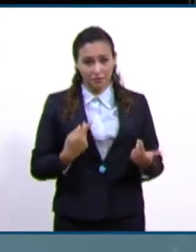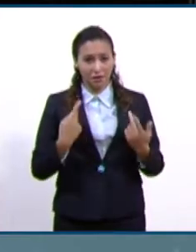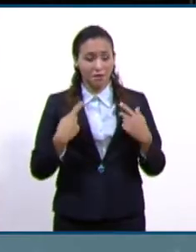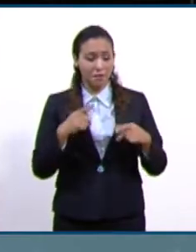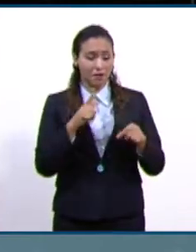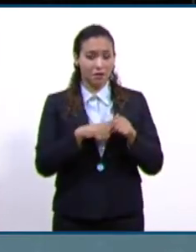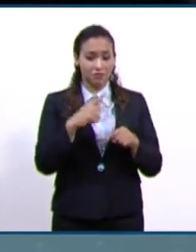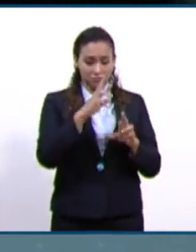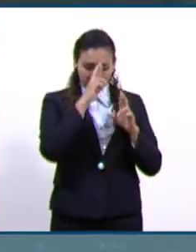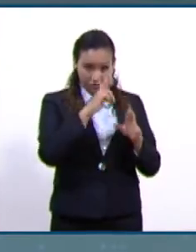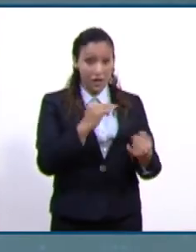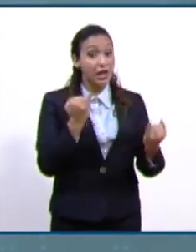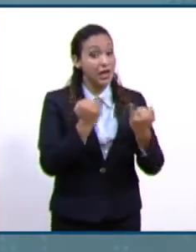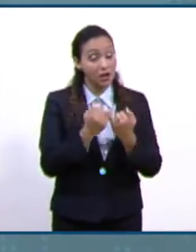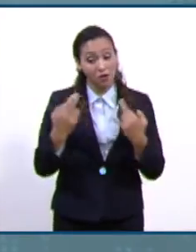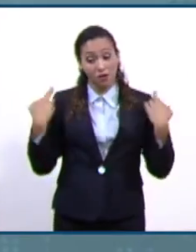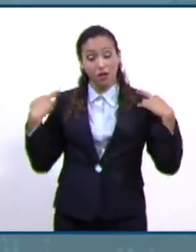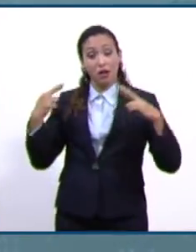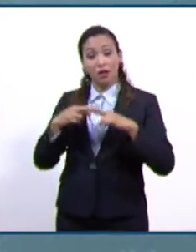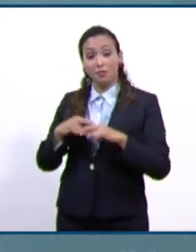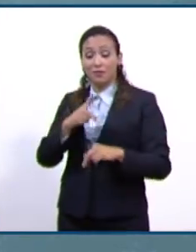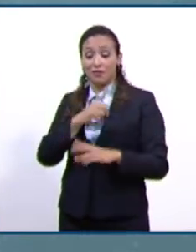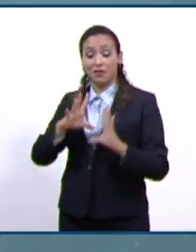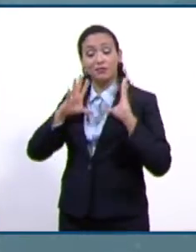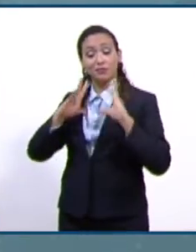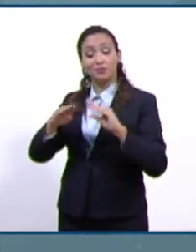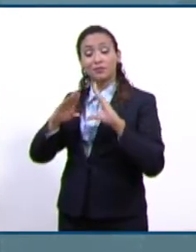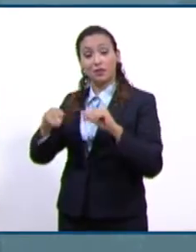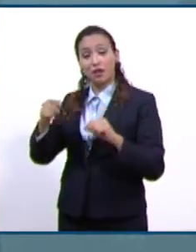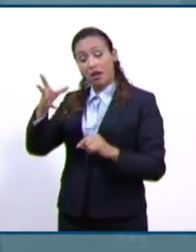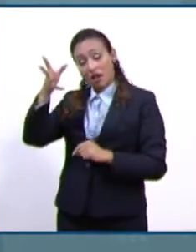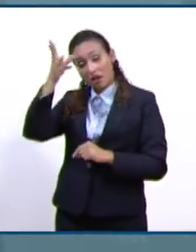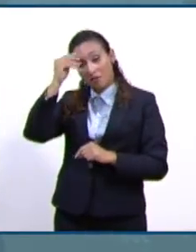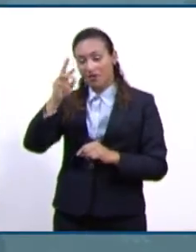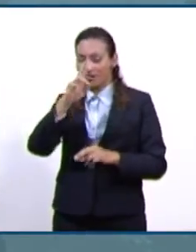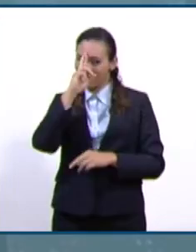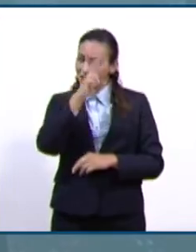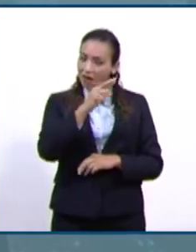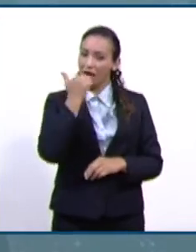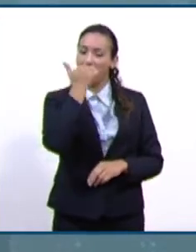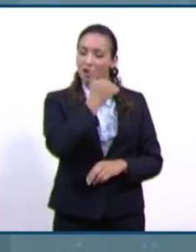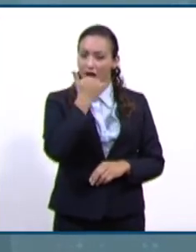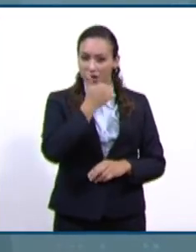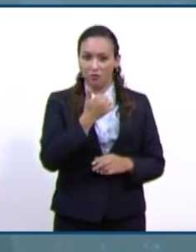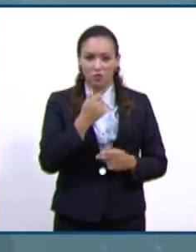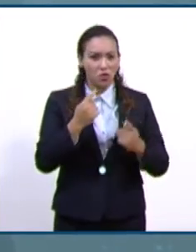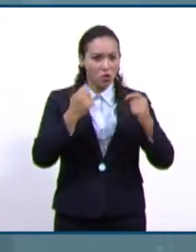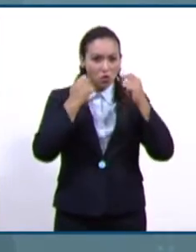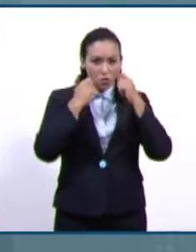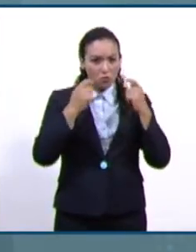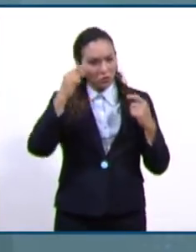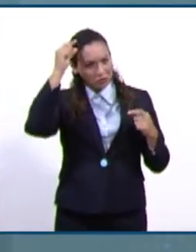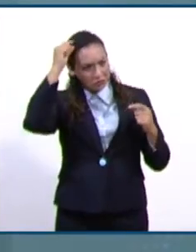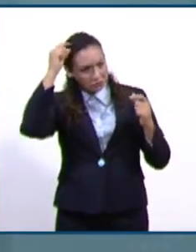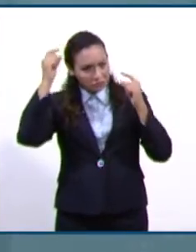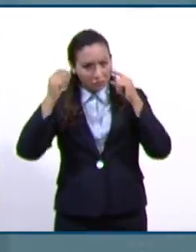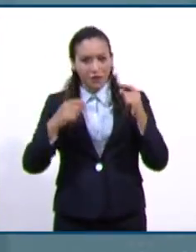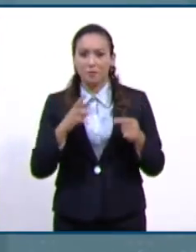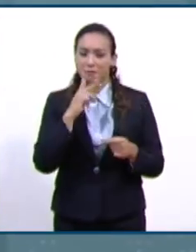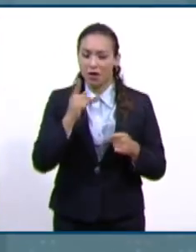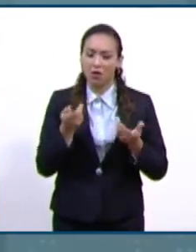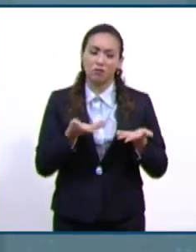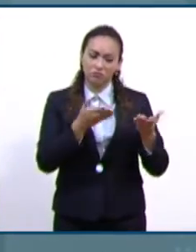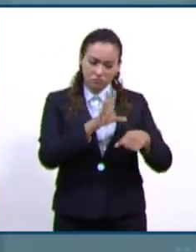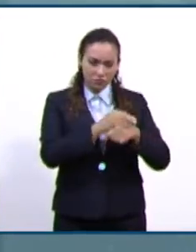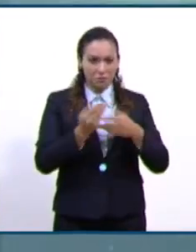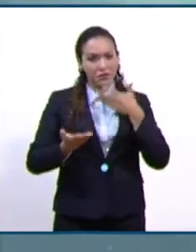capacitar a los profesores sobre este tipo de situaciones para evitar que se repitan estos actos que violan los derechos a la educación